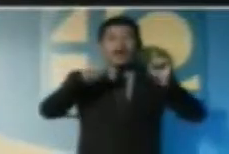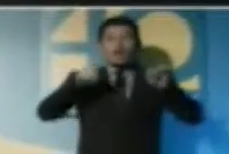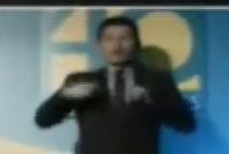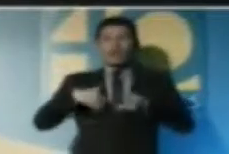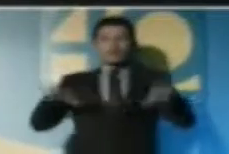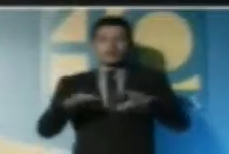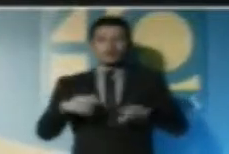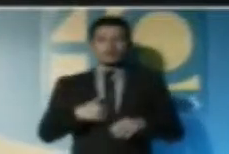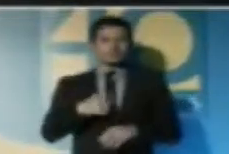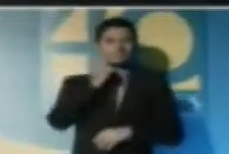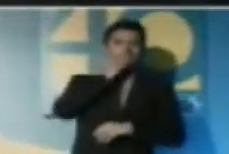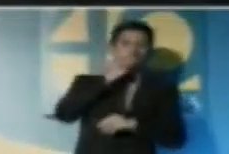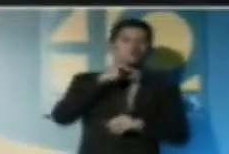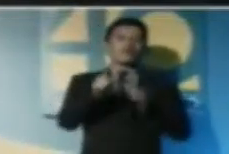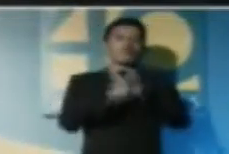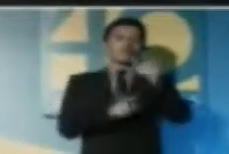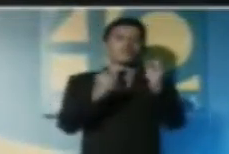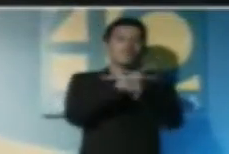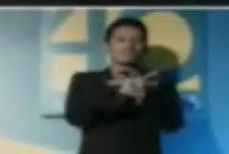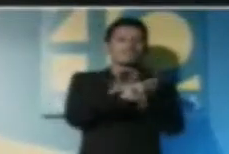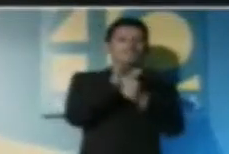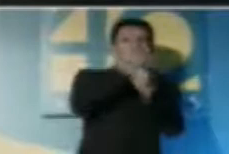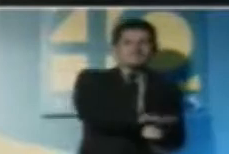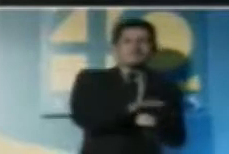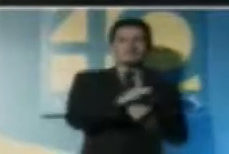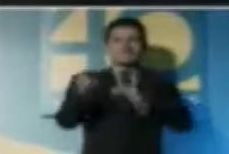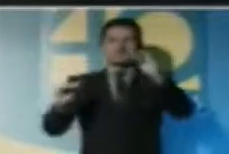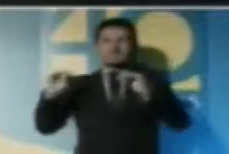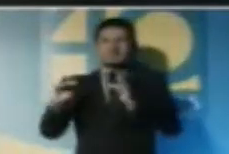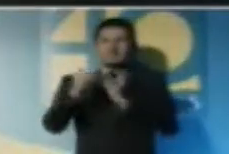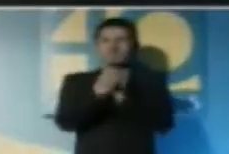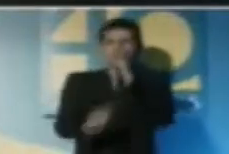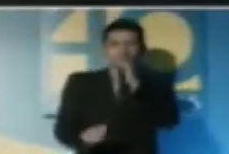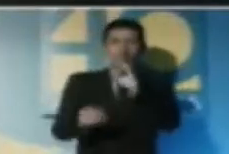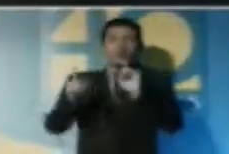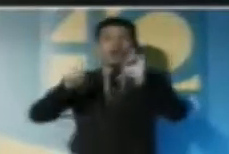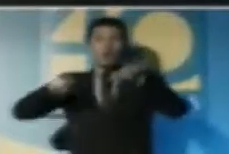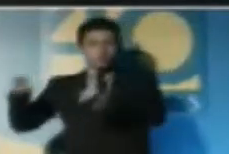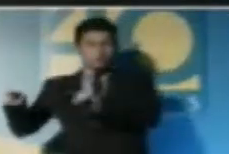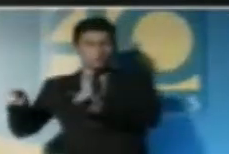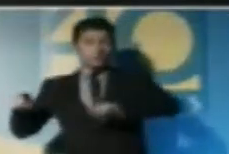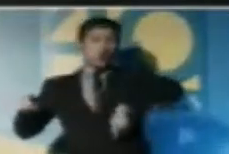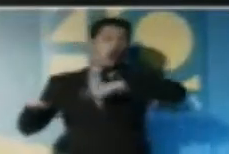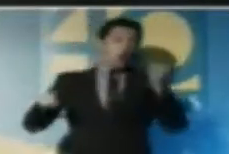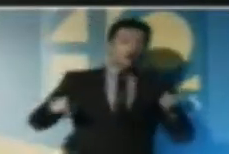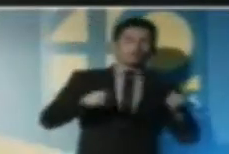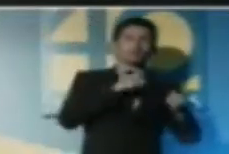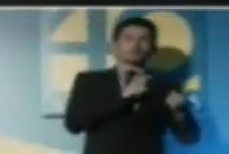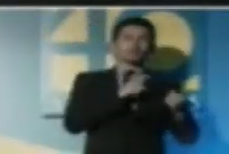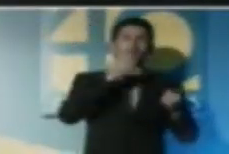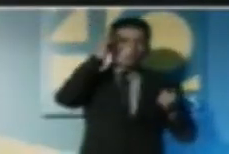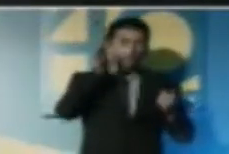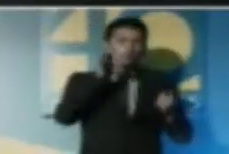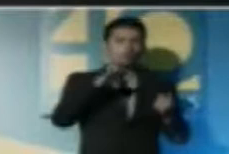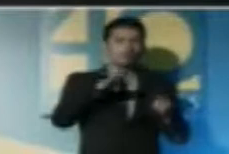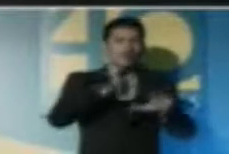propiciado violencia, marginalidad, inequidad y pobreza. Y a otros porque con la debilidad